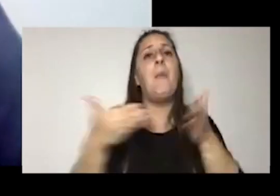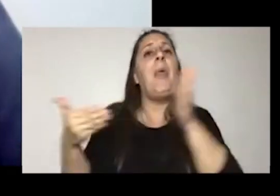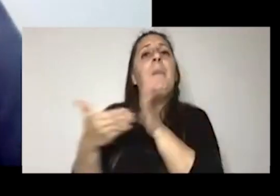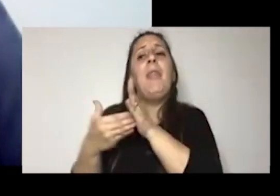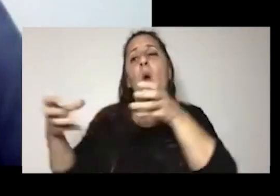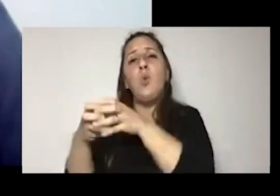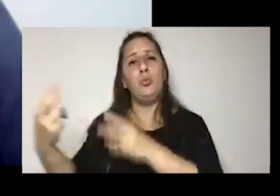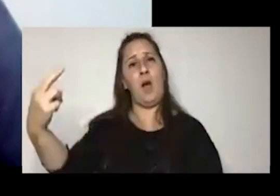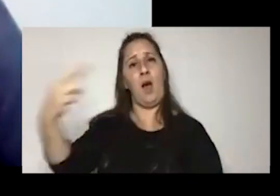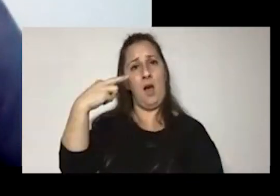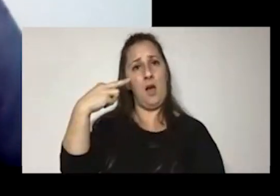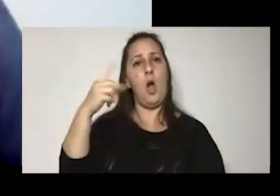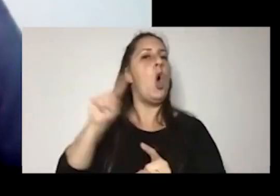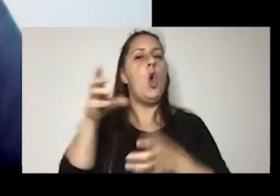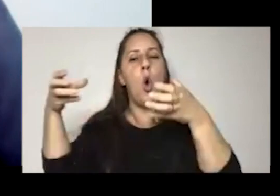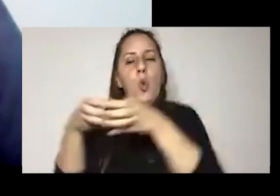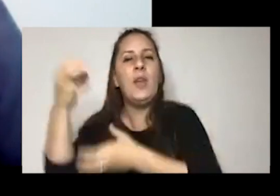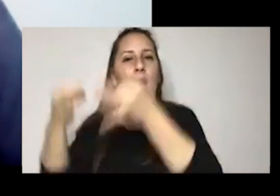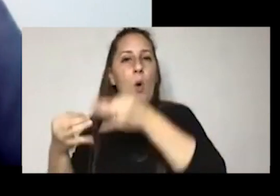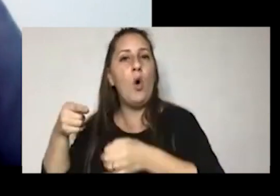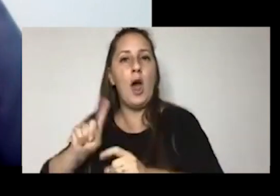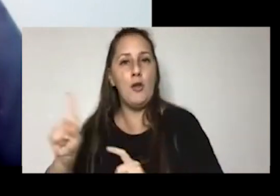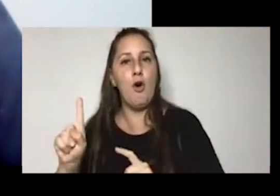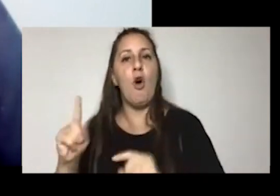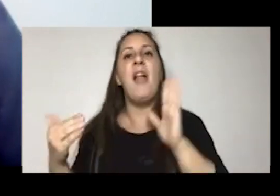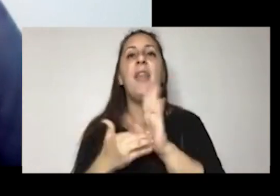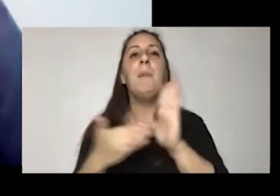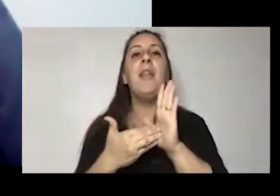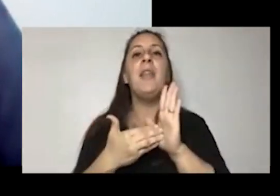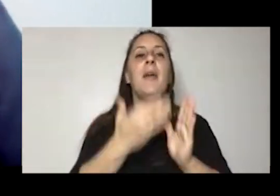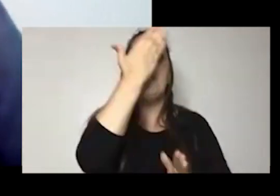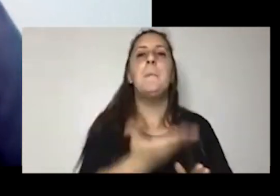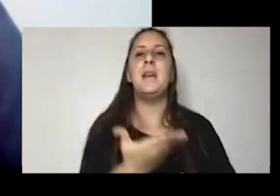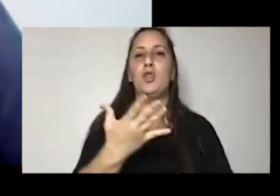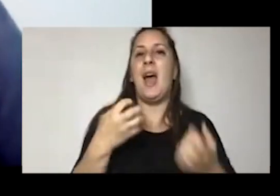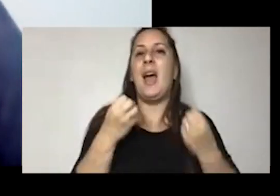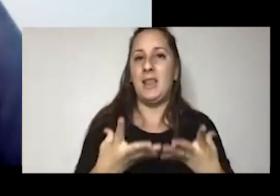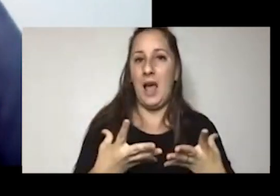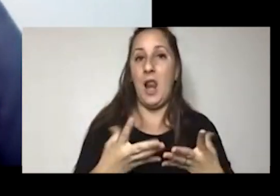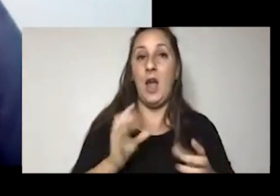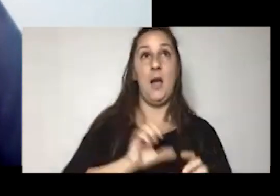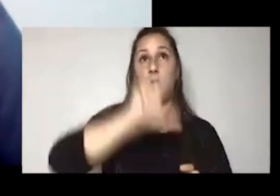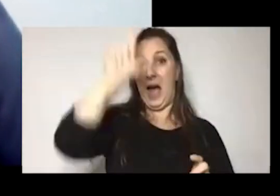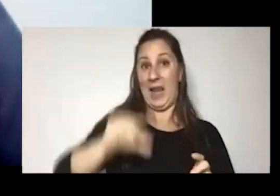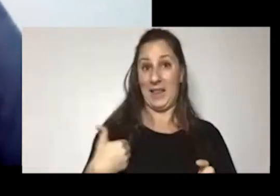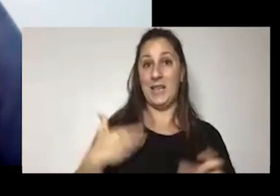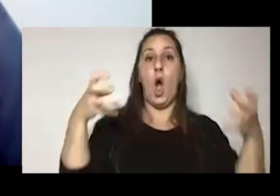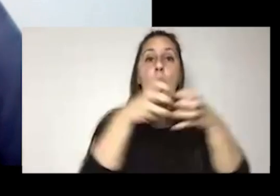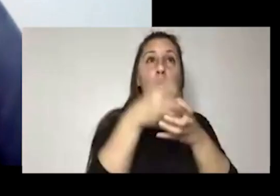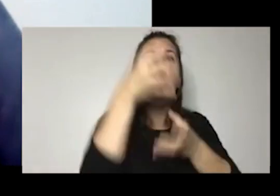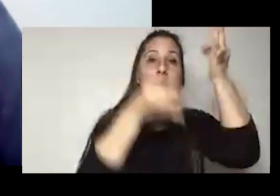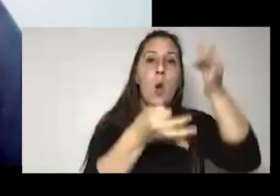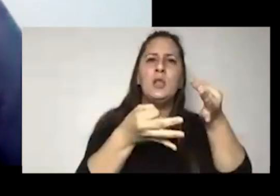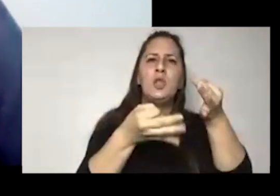No depende de la Junta Evaluadora, depende de la condición de la persona. Todas las juntas evaluadoras del país evalúan con la misma normativa y con los